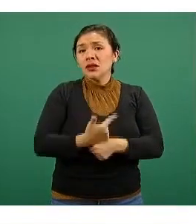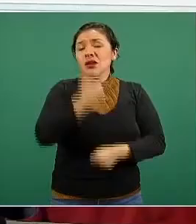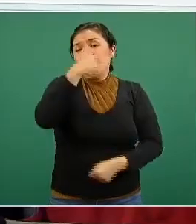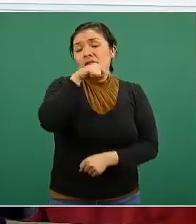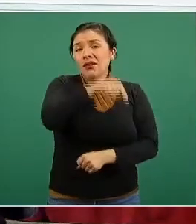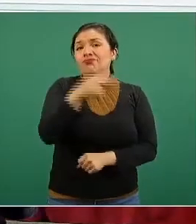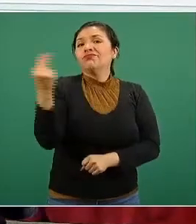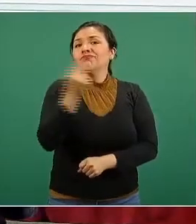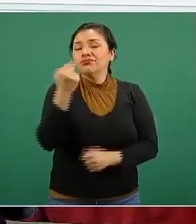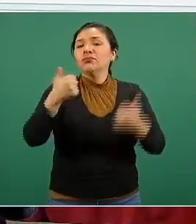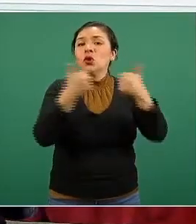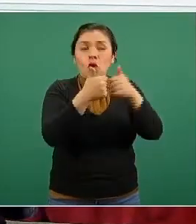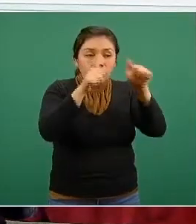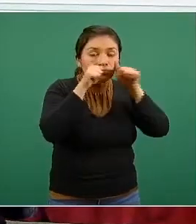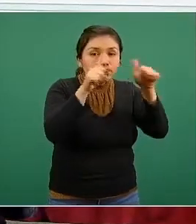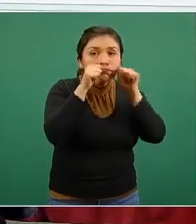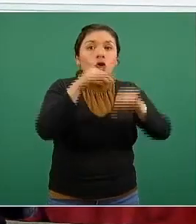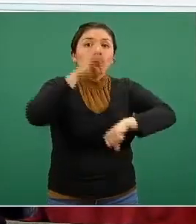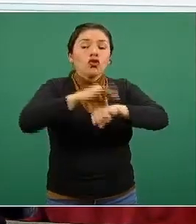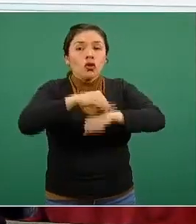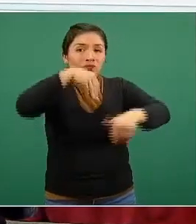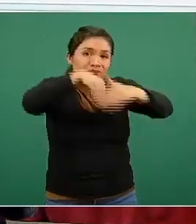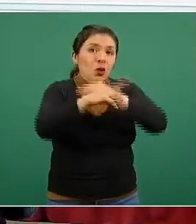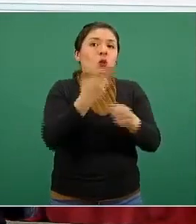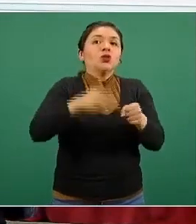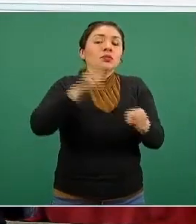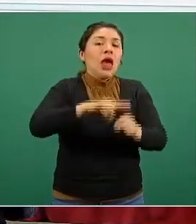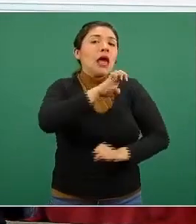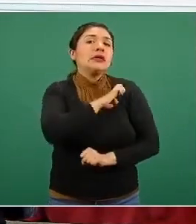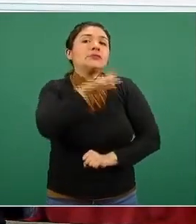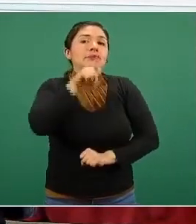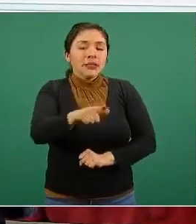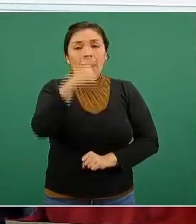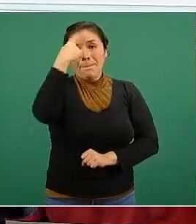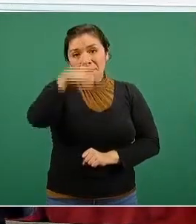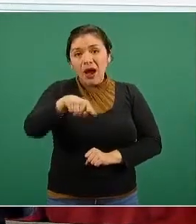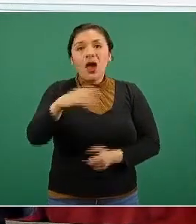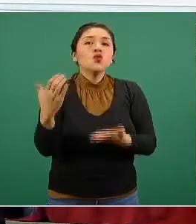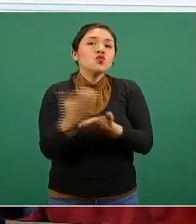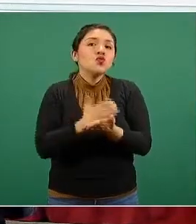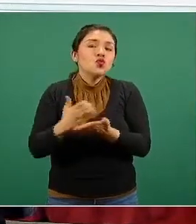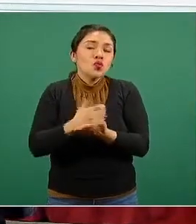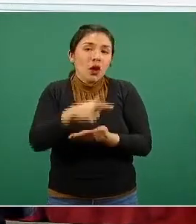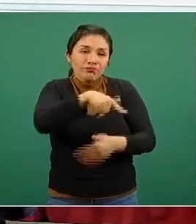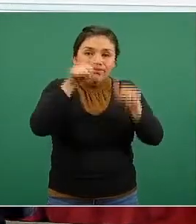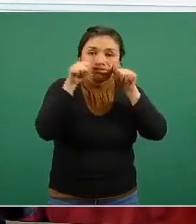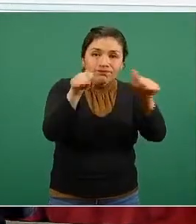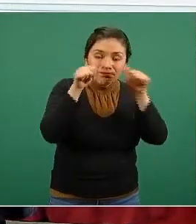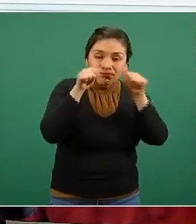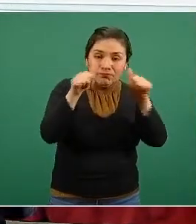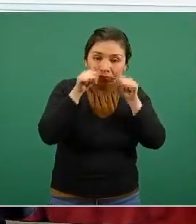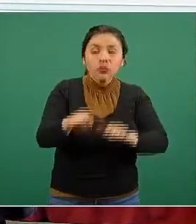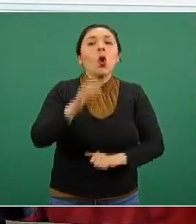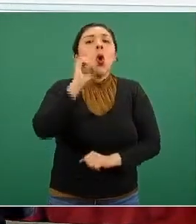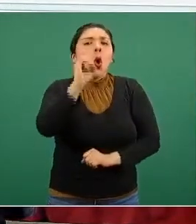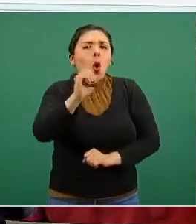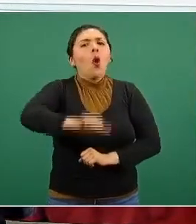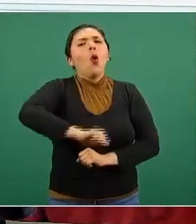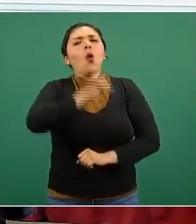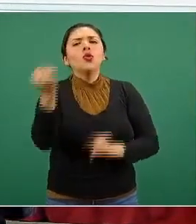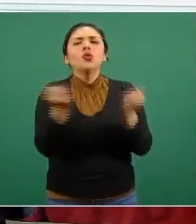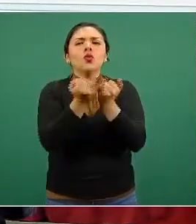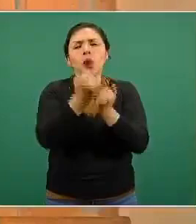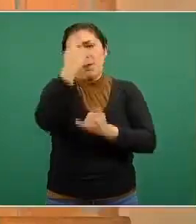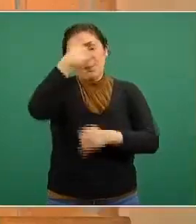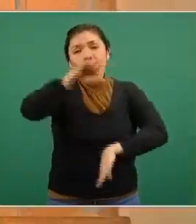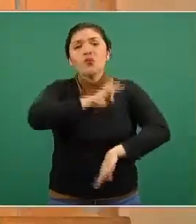tanto requieren de una atención médica hospitalaria especializada para efectos de su atención, o en algunos casos también